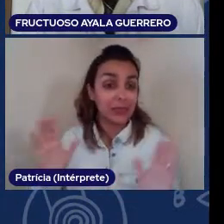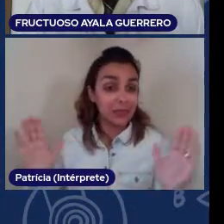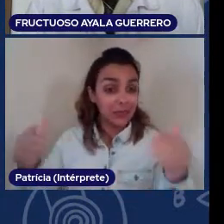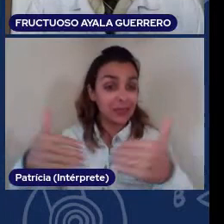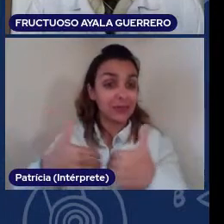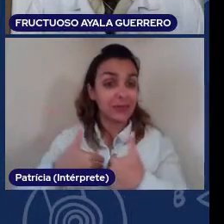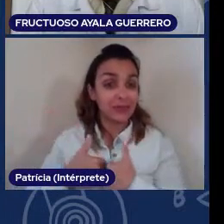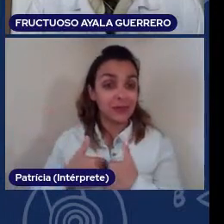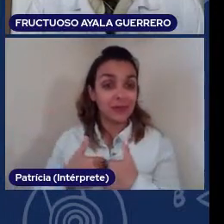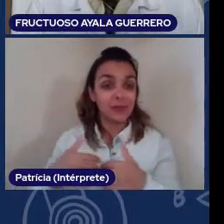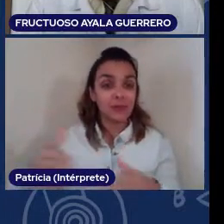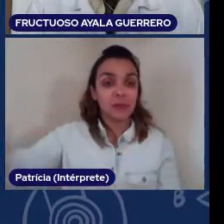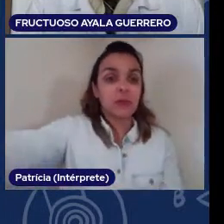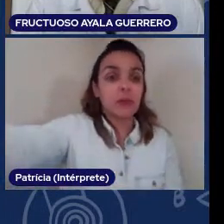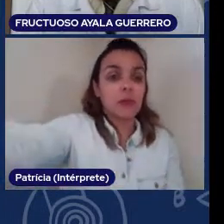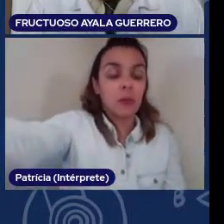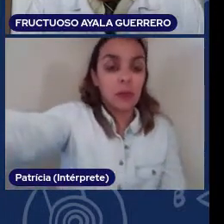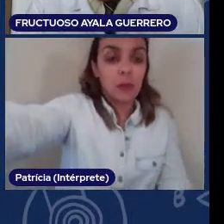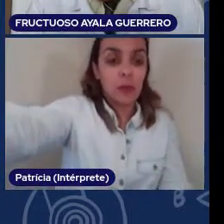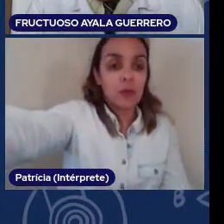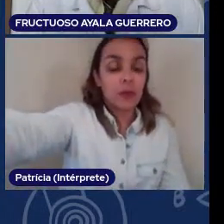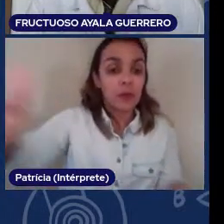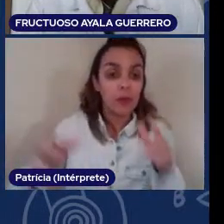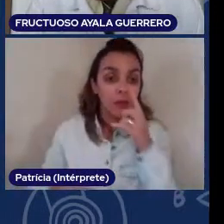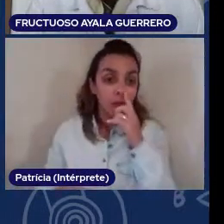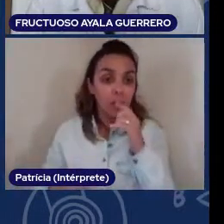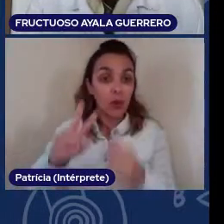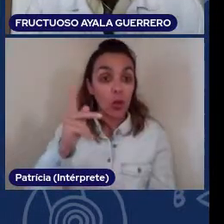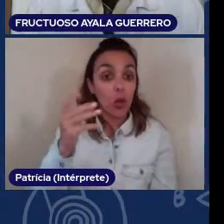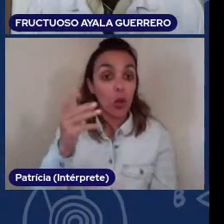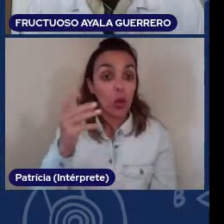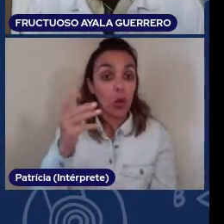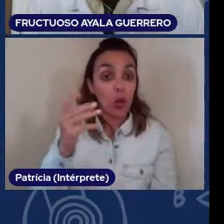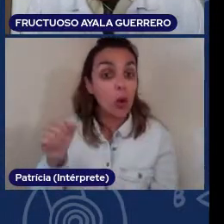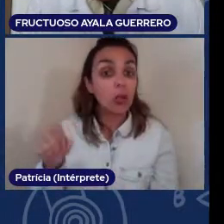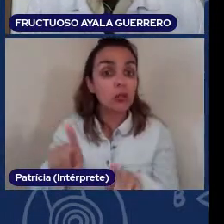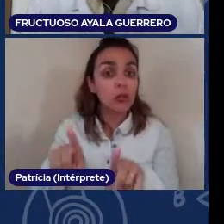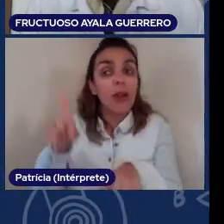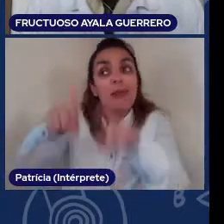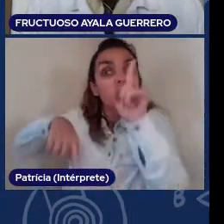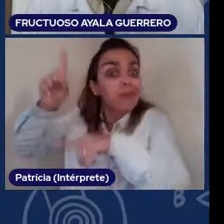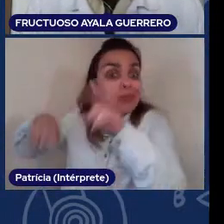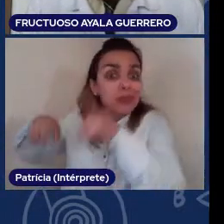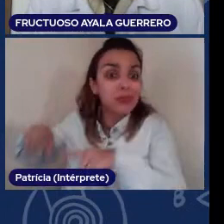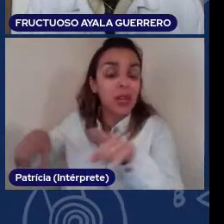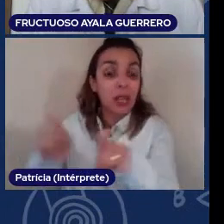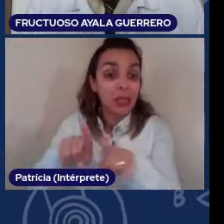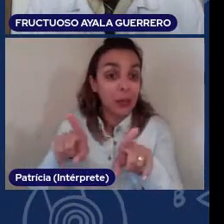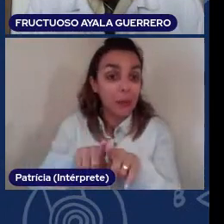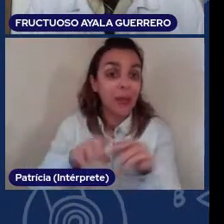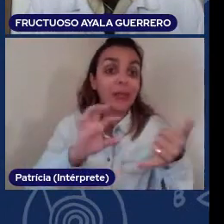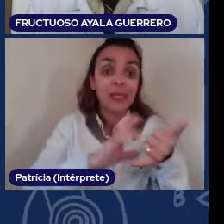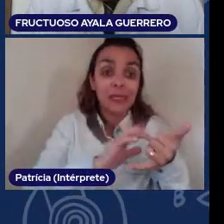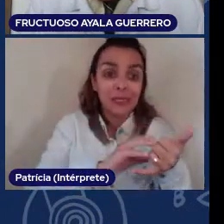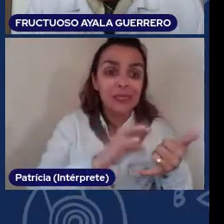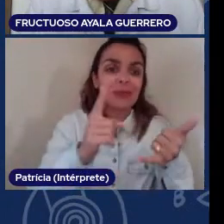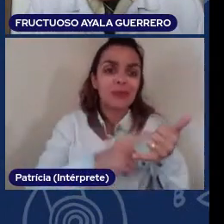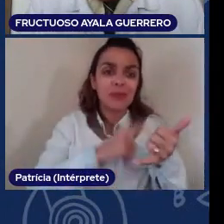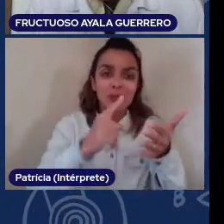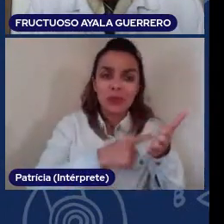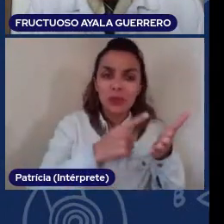liberación de esta hormona está alterada. Pero también los dispositivos electrónicos que les acabo de